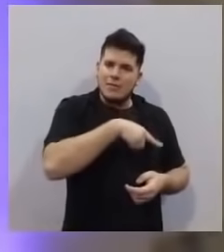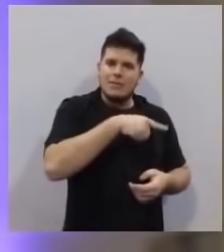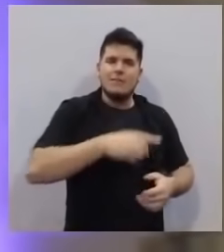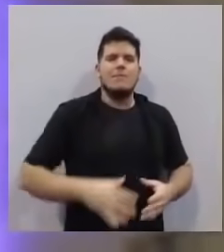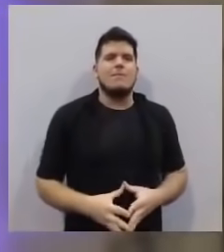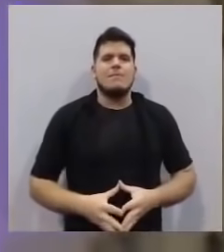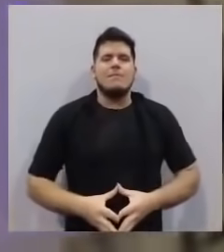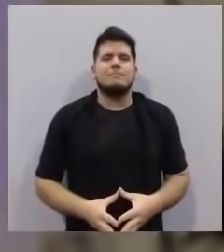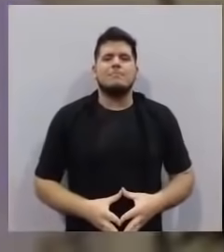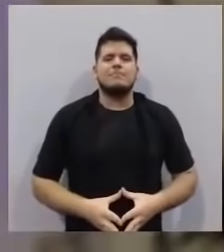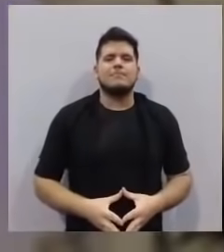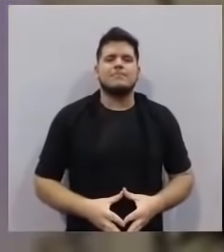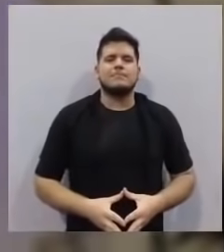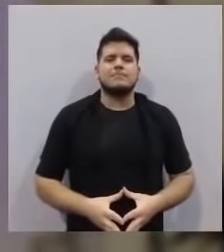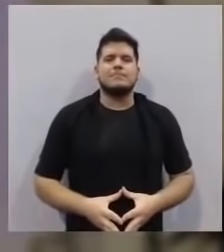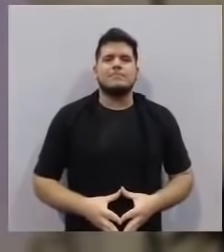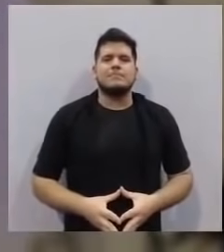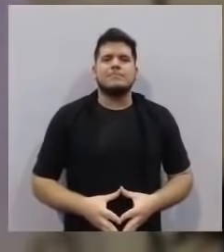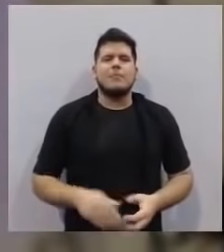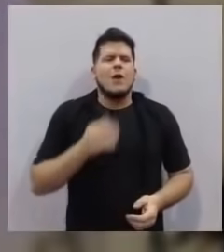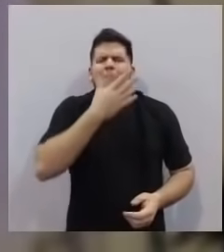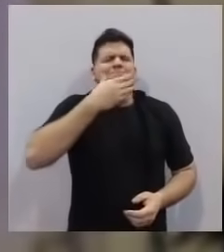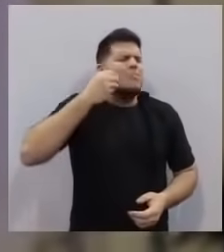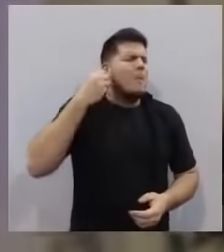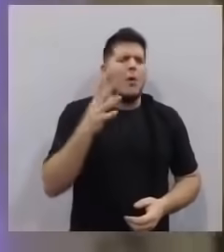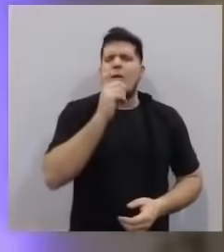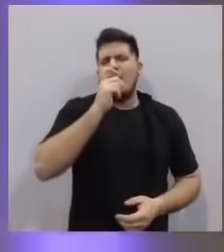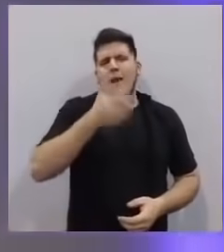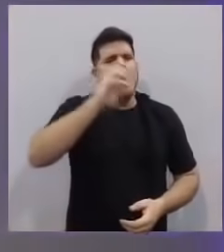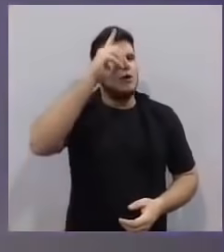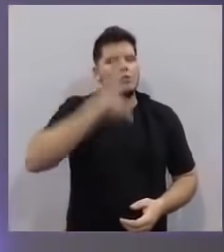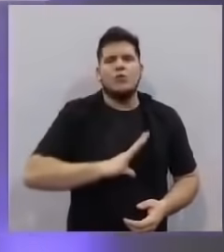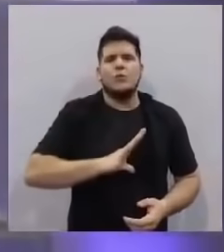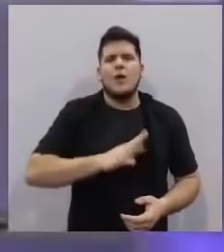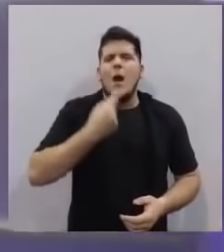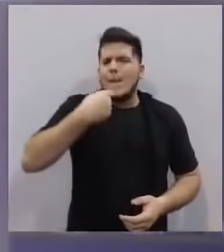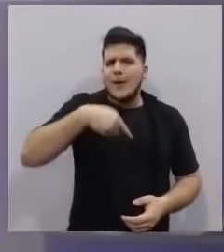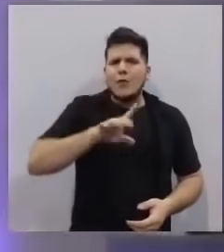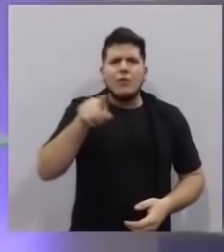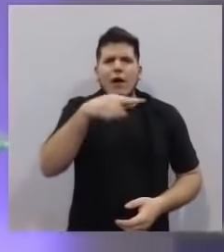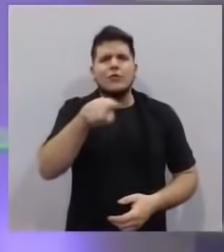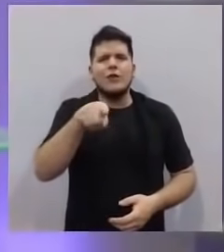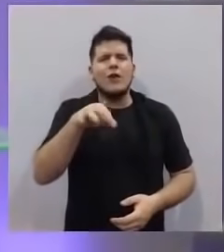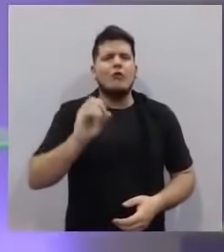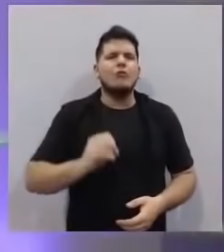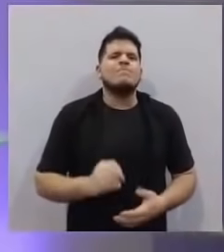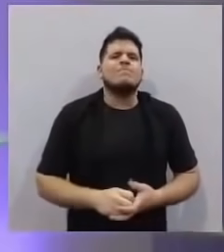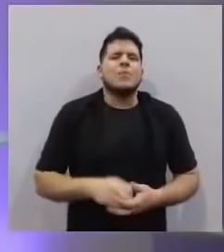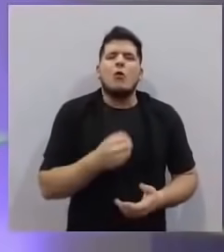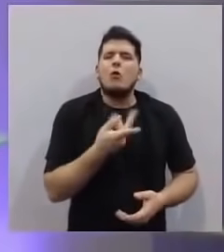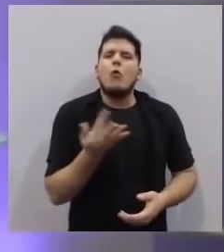qué tremenda palabra de dios cuantos creen la palabra de dios cuantos se abrazan la palabra de